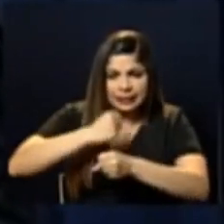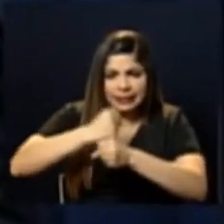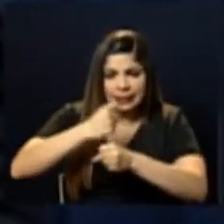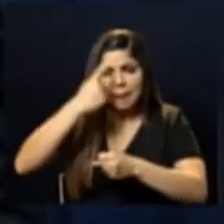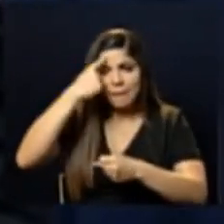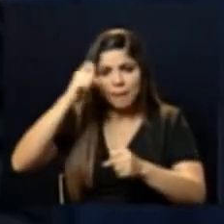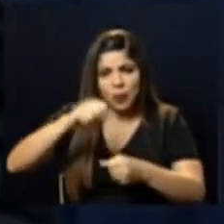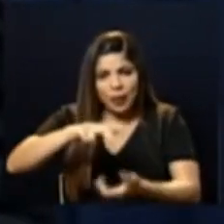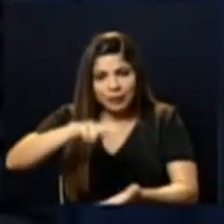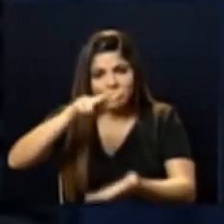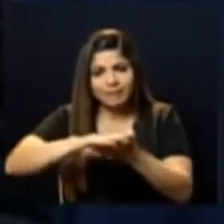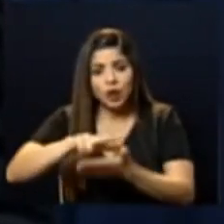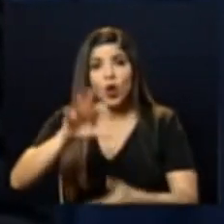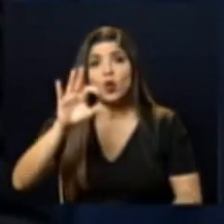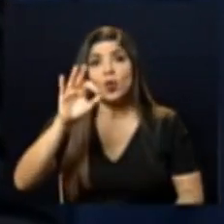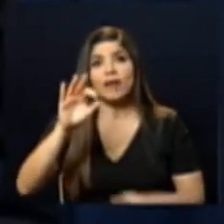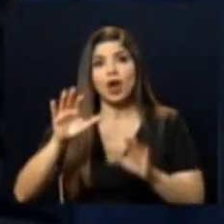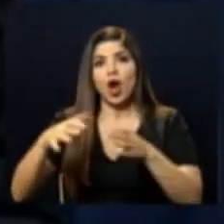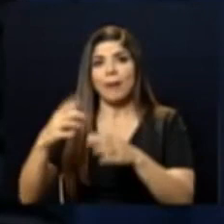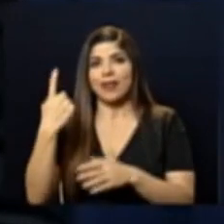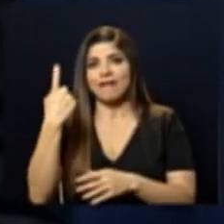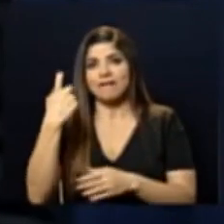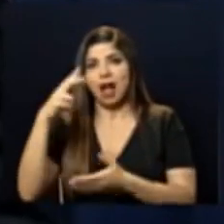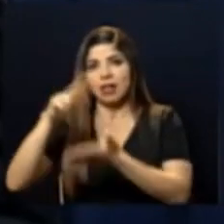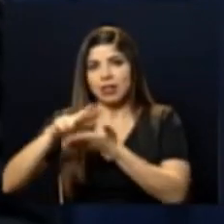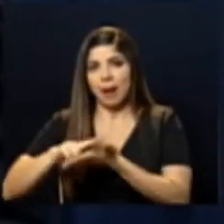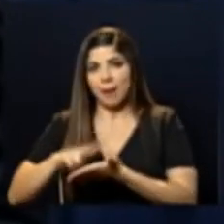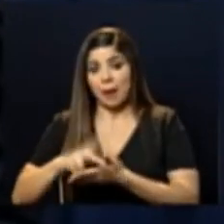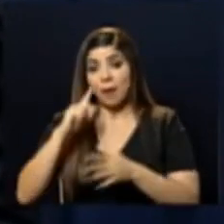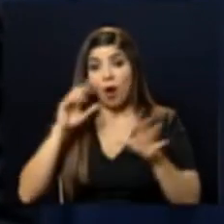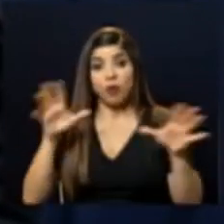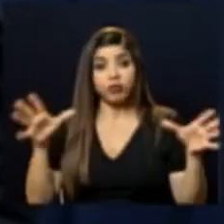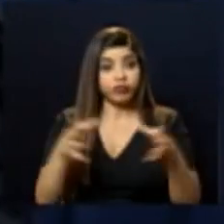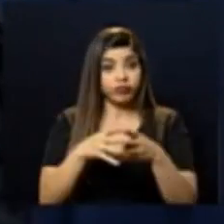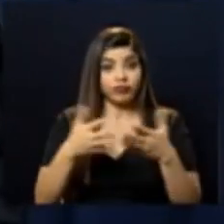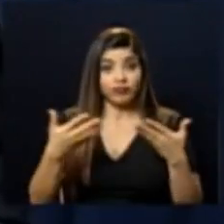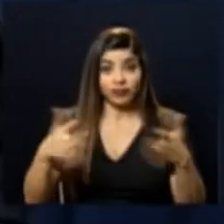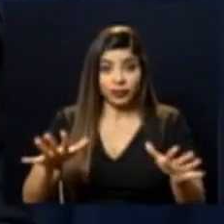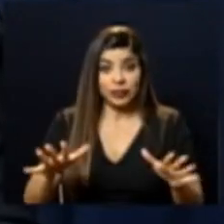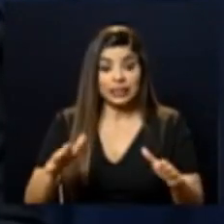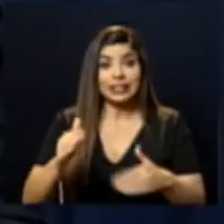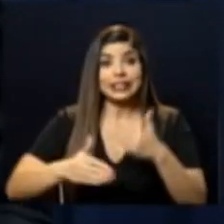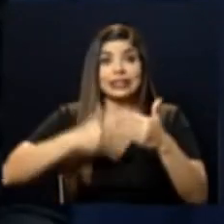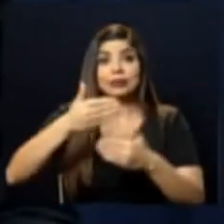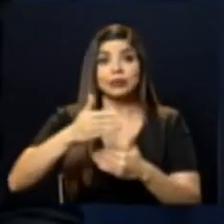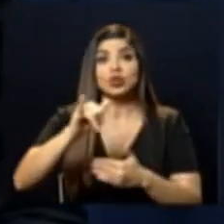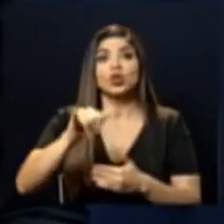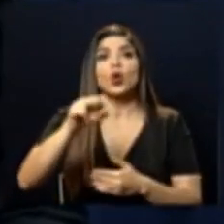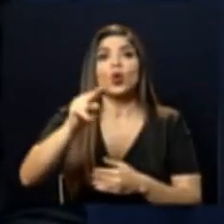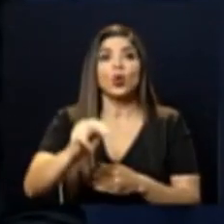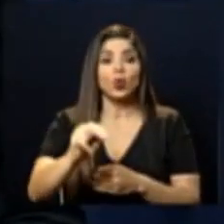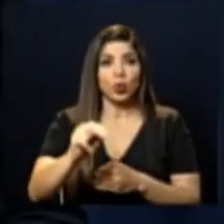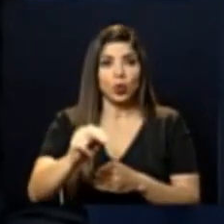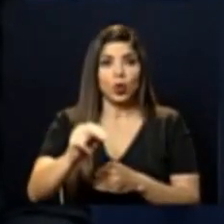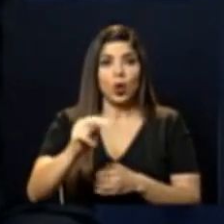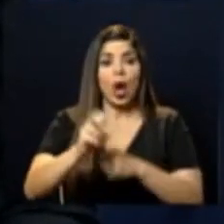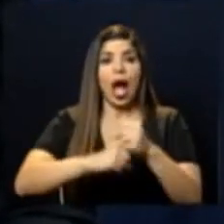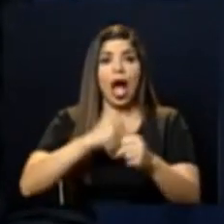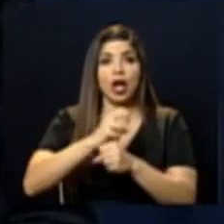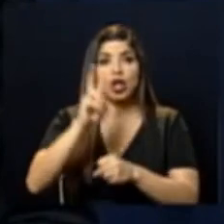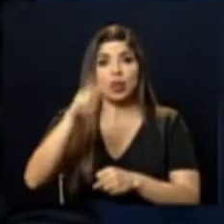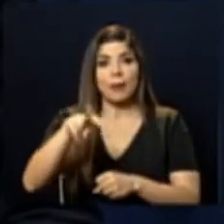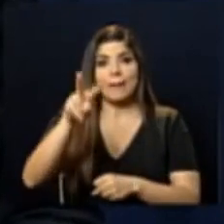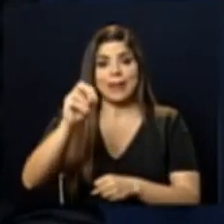la aprobación de los 9 comités restantes para finalizar el proceso en junio del